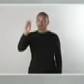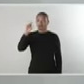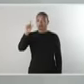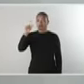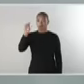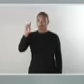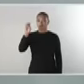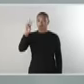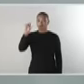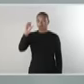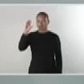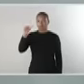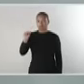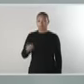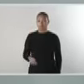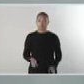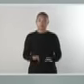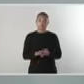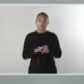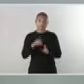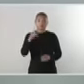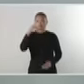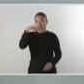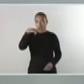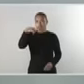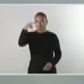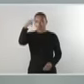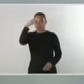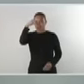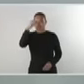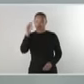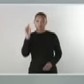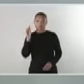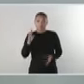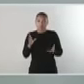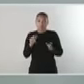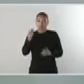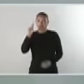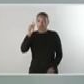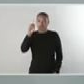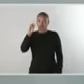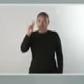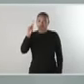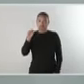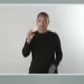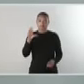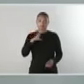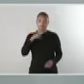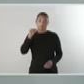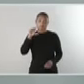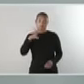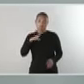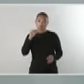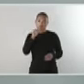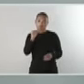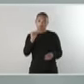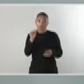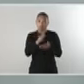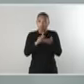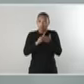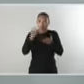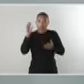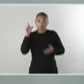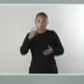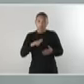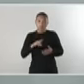Vaca definitivamente que la ignorancia es atrevida Aquí no hay nada ilegal Aquí